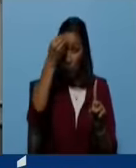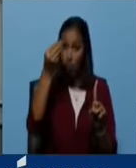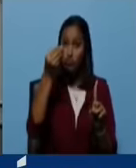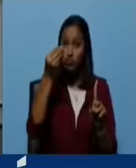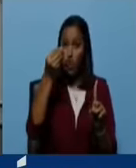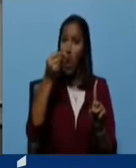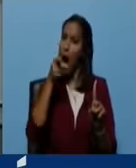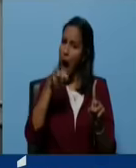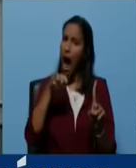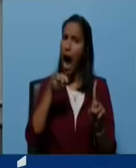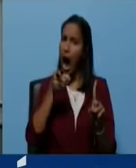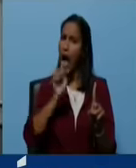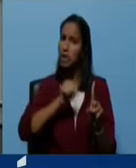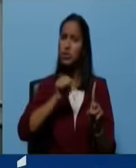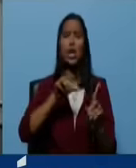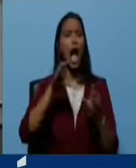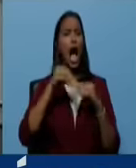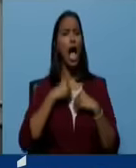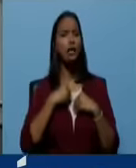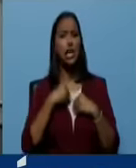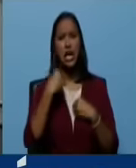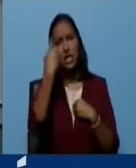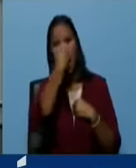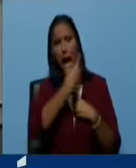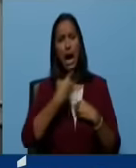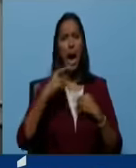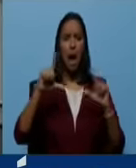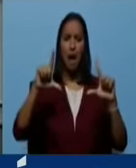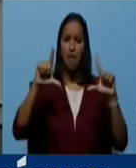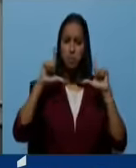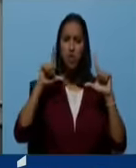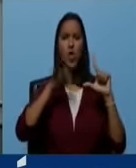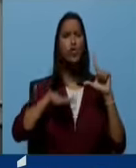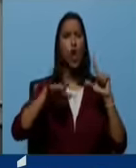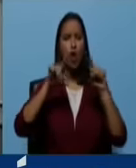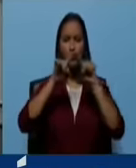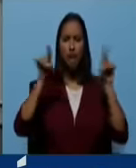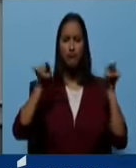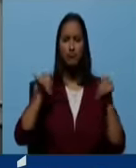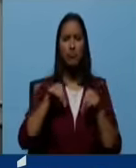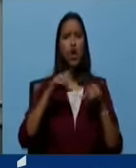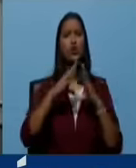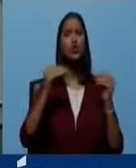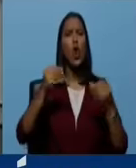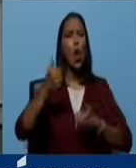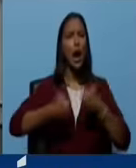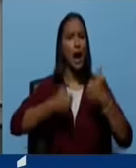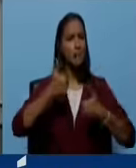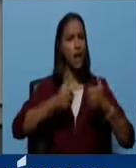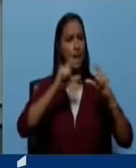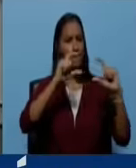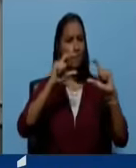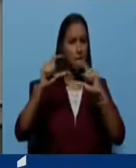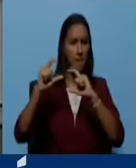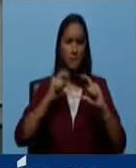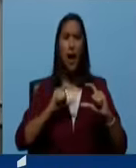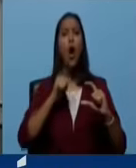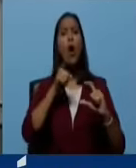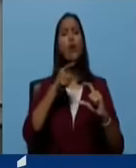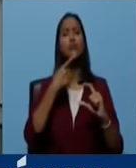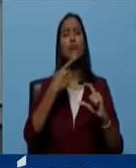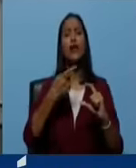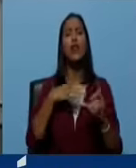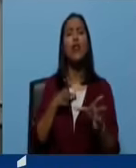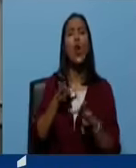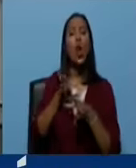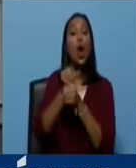electoral, usted entonces está validando al poder electoral. Usted está dándole un voto de confianza al poder electoral, porque si no,